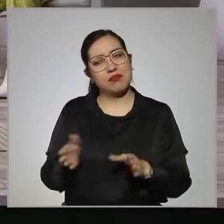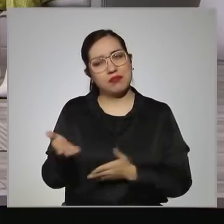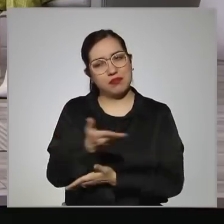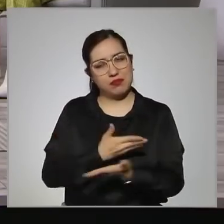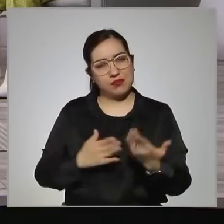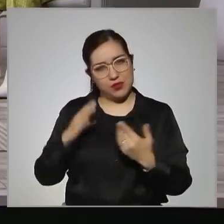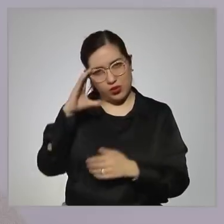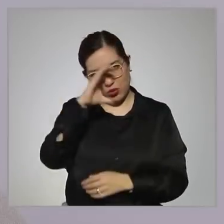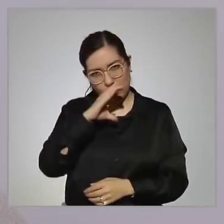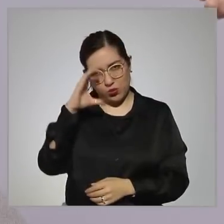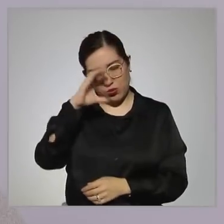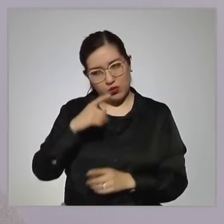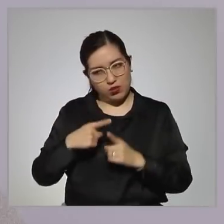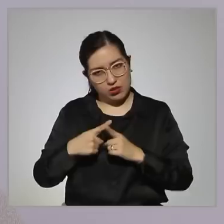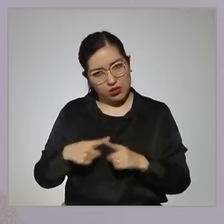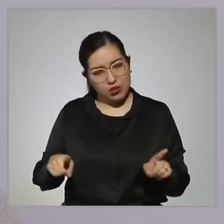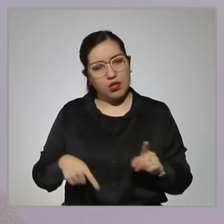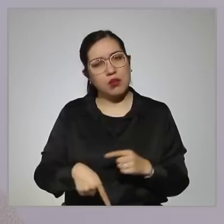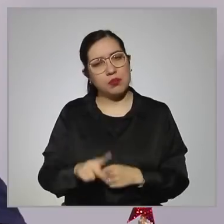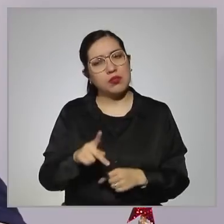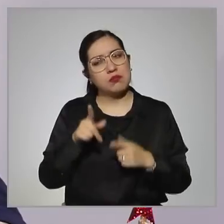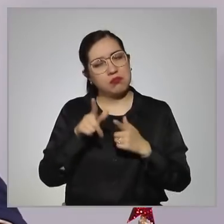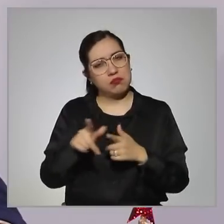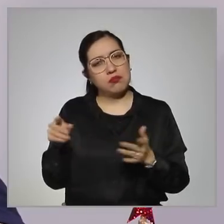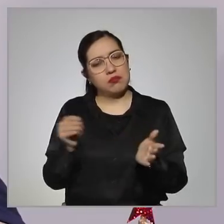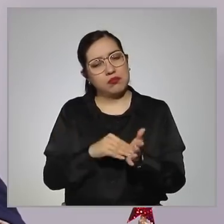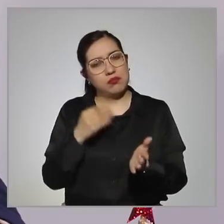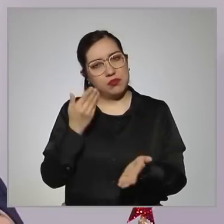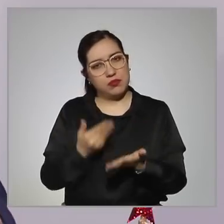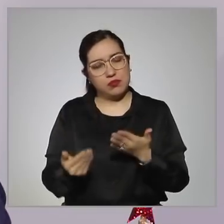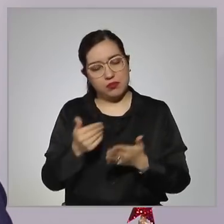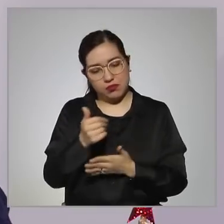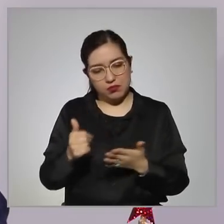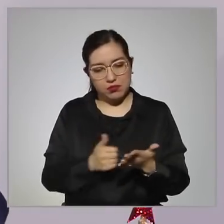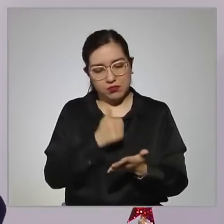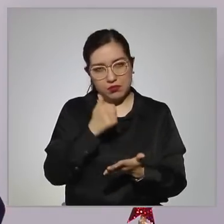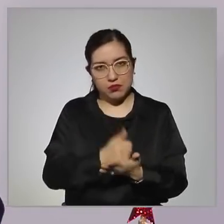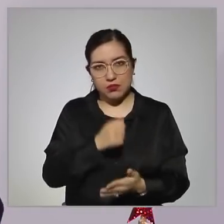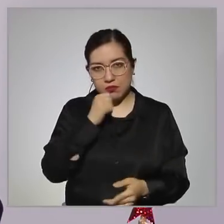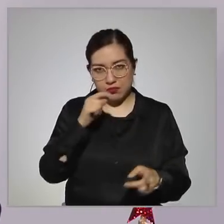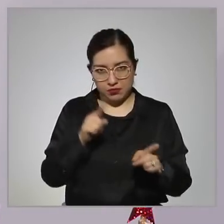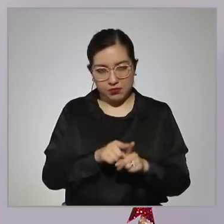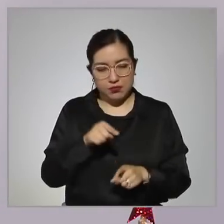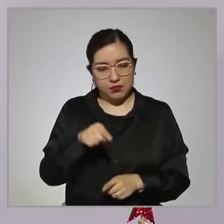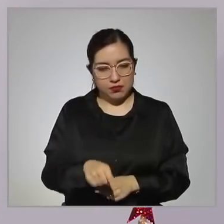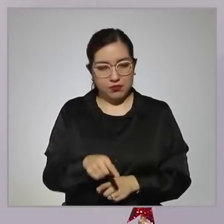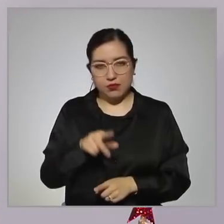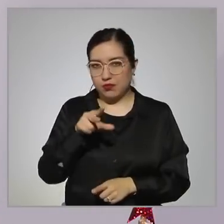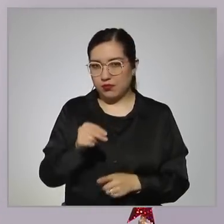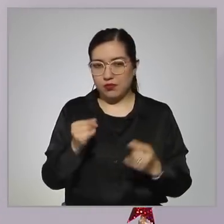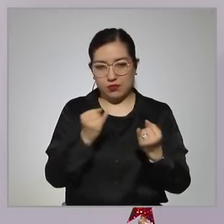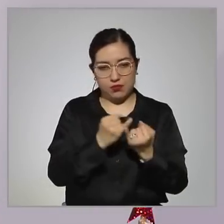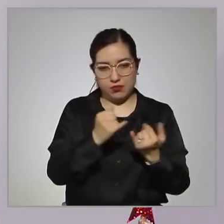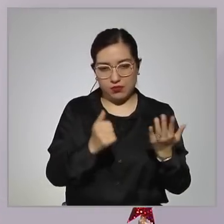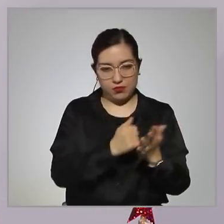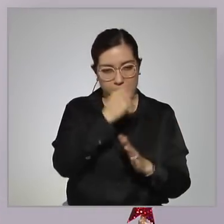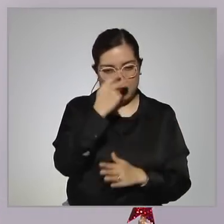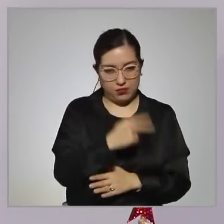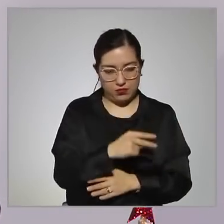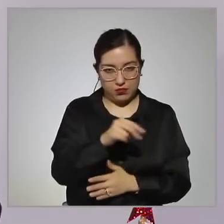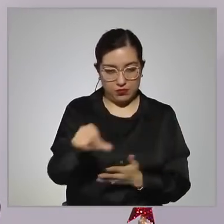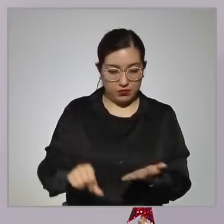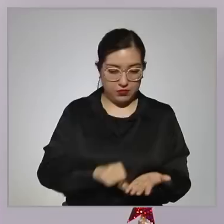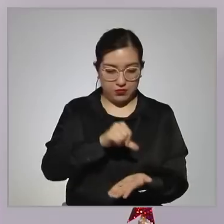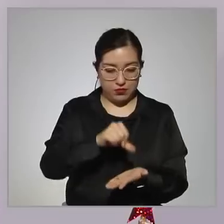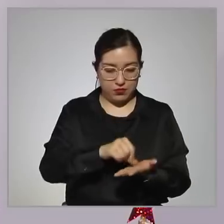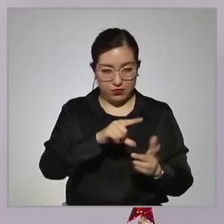cultura totalmente diferente, pero que está también ahora en nuestra capital, ¿sí? En Ciudad de México, porque como dicen, no es lo mismo la Ciudad de México, que es el centro del